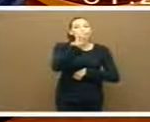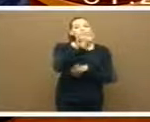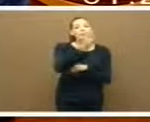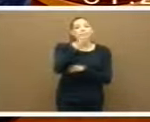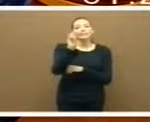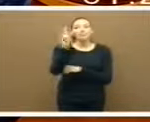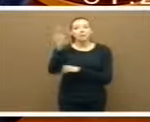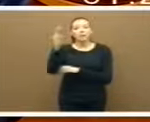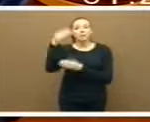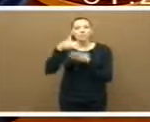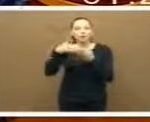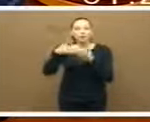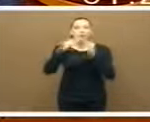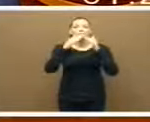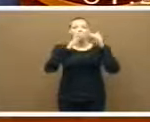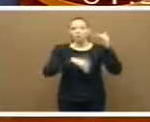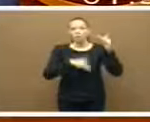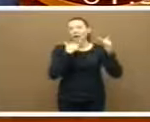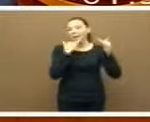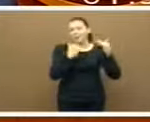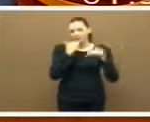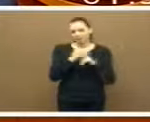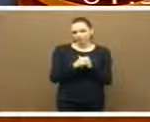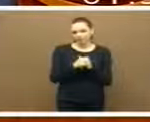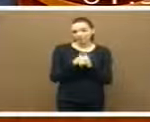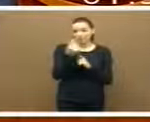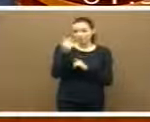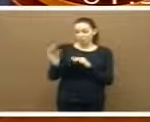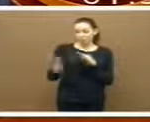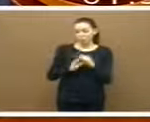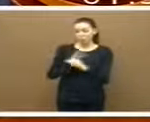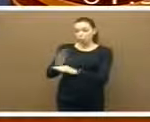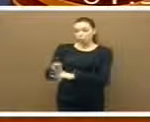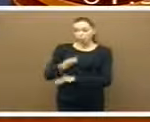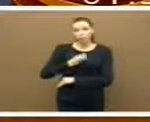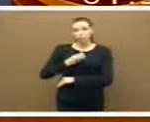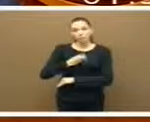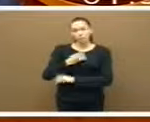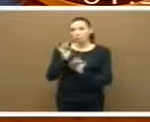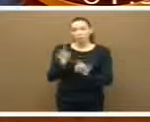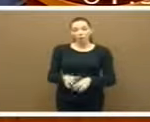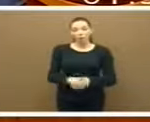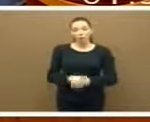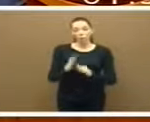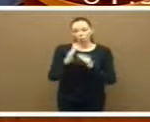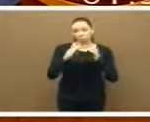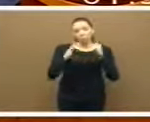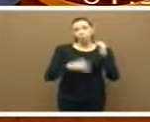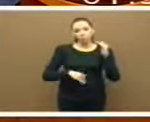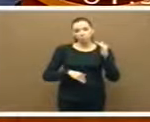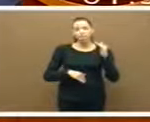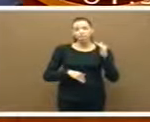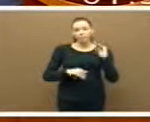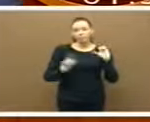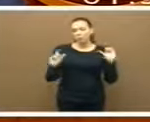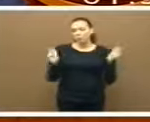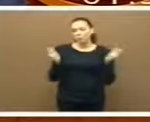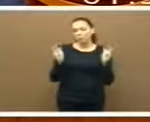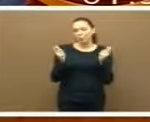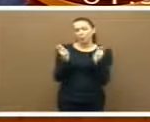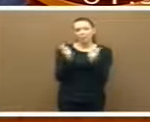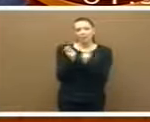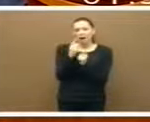de euros. Las transferencias de capital a los ayuntamientos han corrido del mismo destino, han ido disminuyendo año